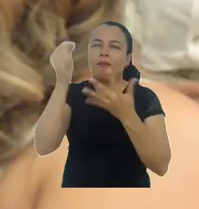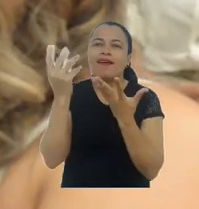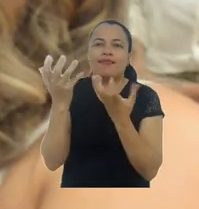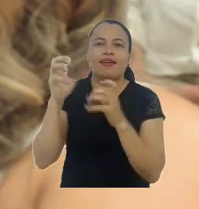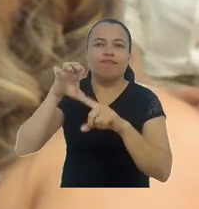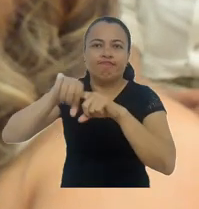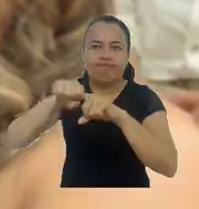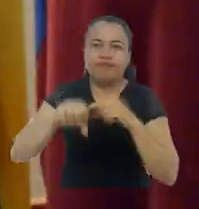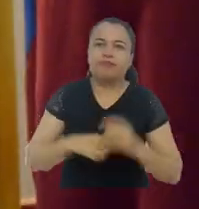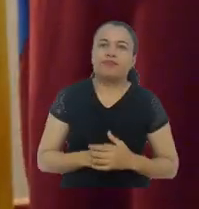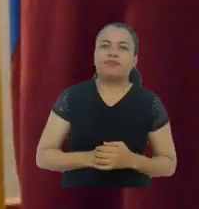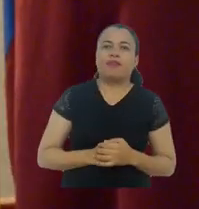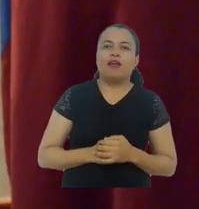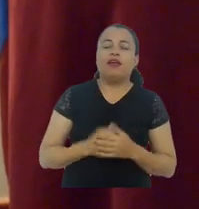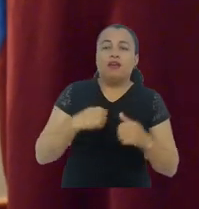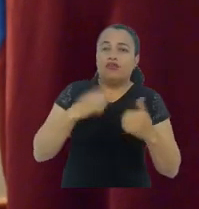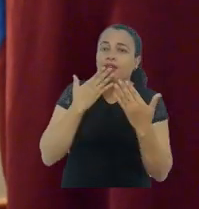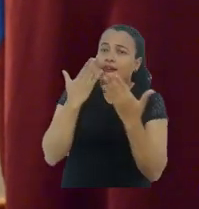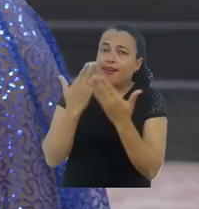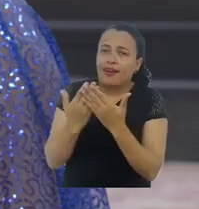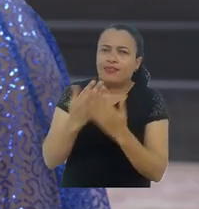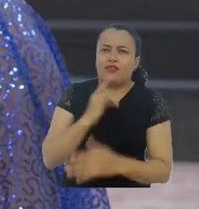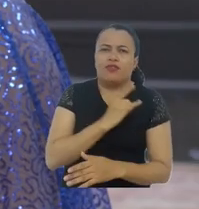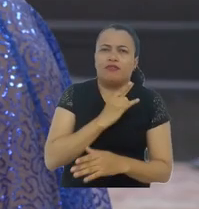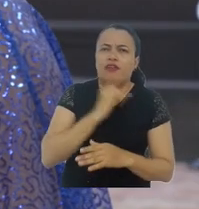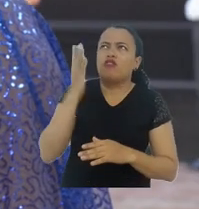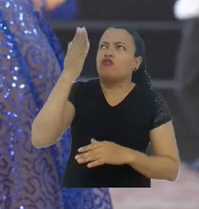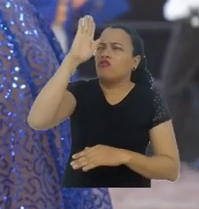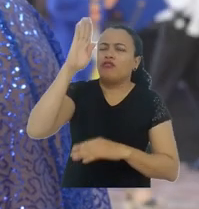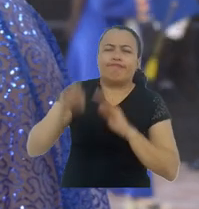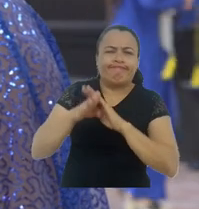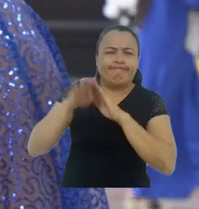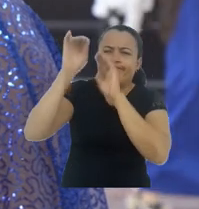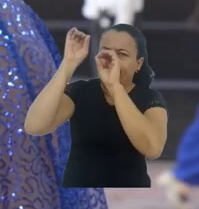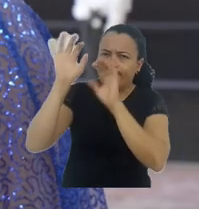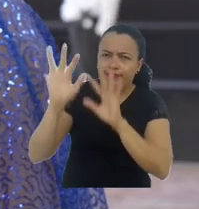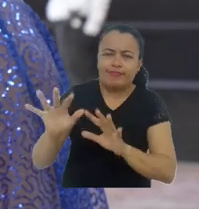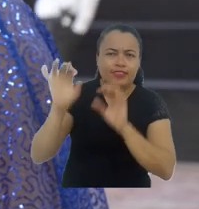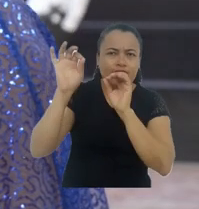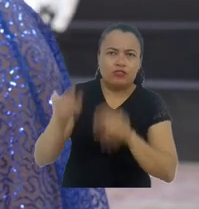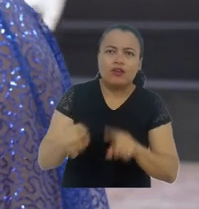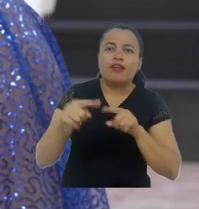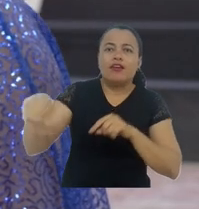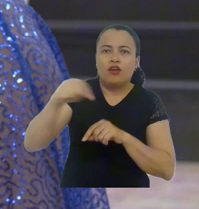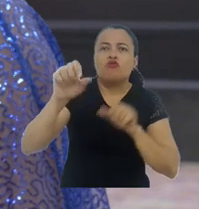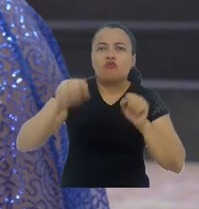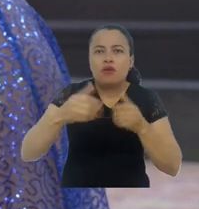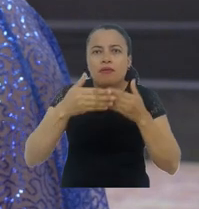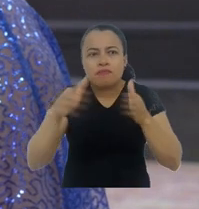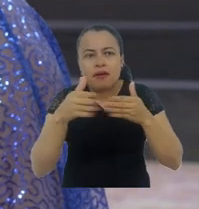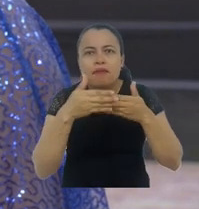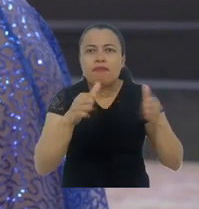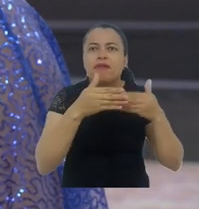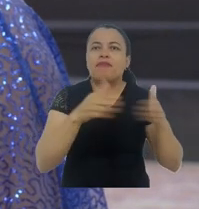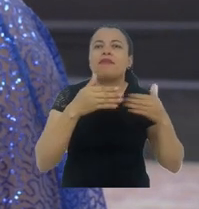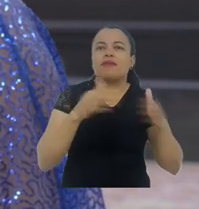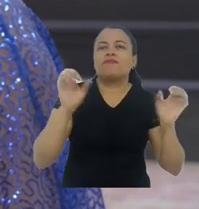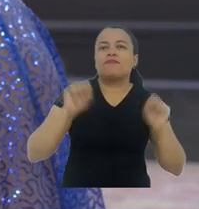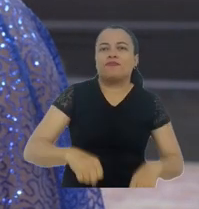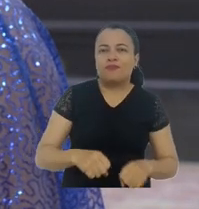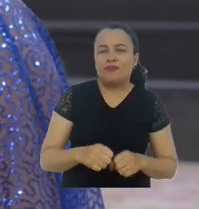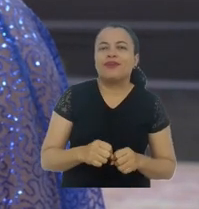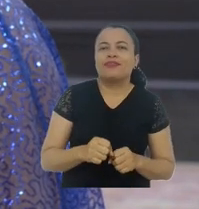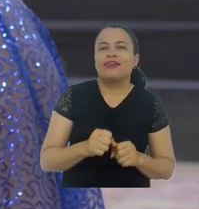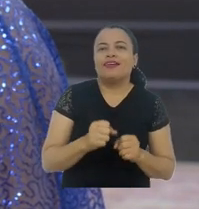a futuro. Muy agradecido con la universidad y que Dios siga adelante bendiciéndolos y que abran, como dice mi hijo,